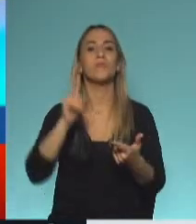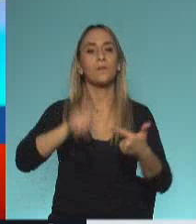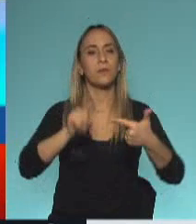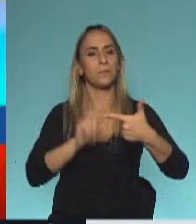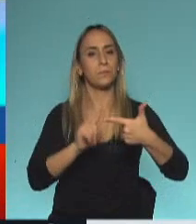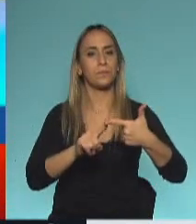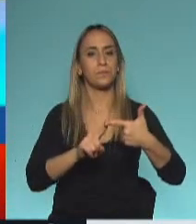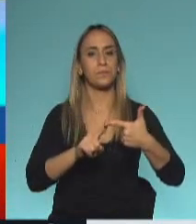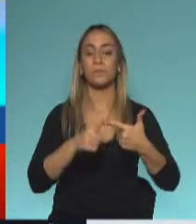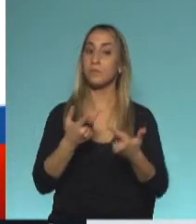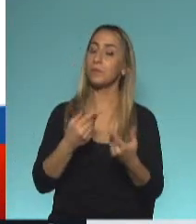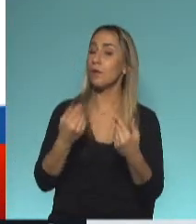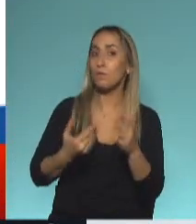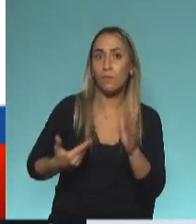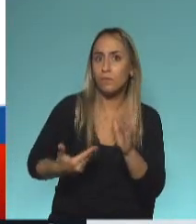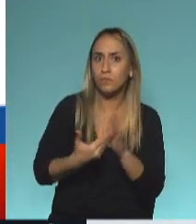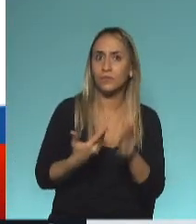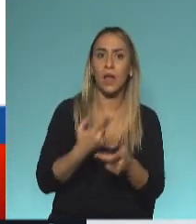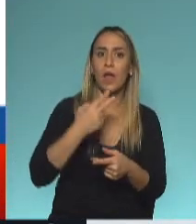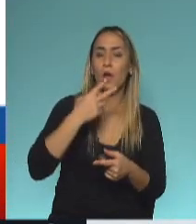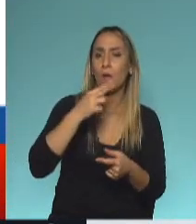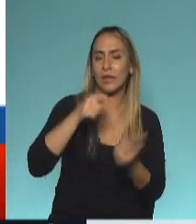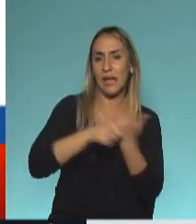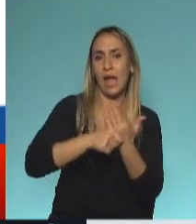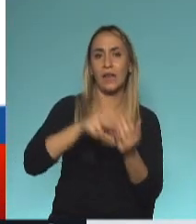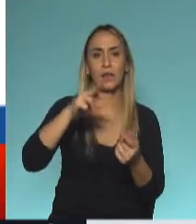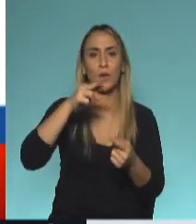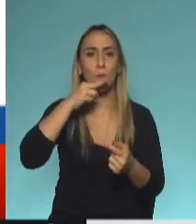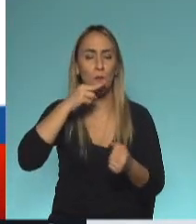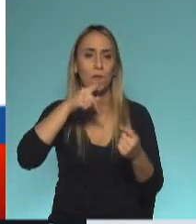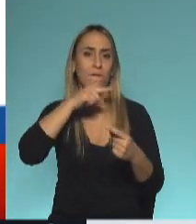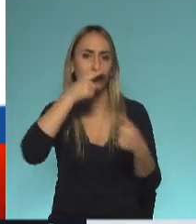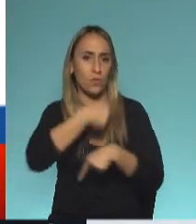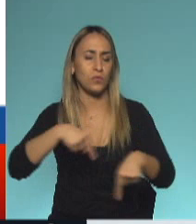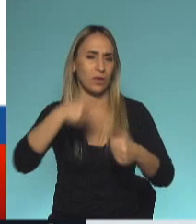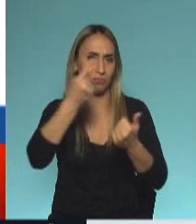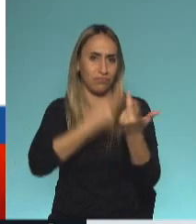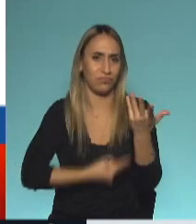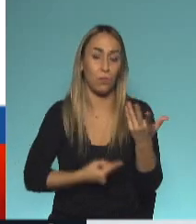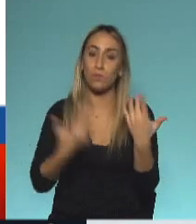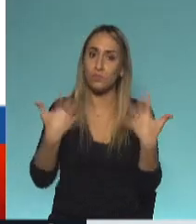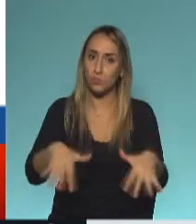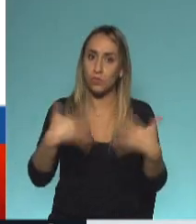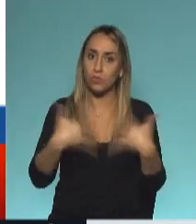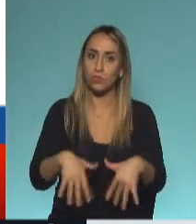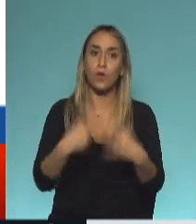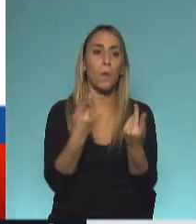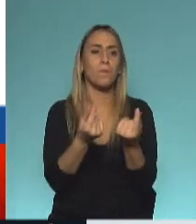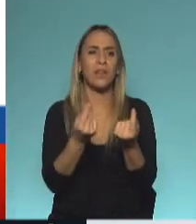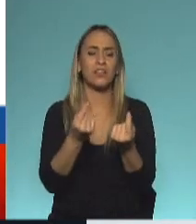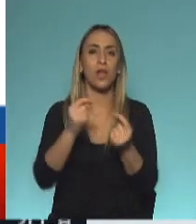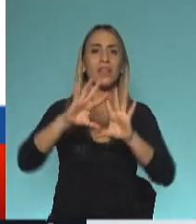carne y frutas y verduras lácteos todo viene aumentando es el gobierno en este sentido bueno en el aumento de precios internacionales